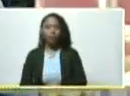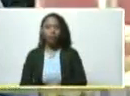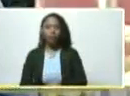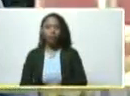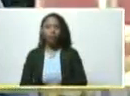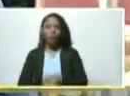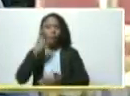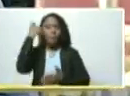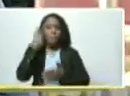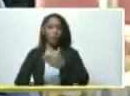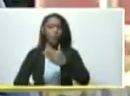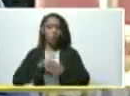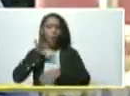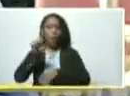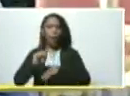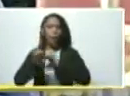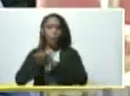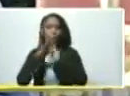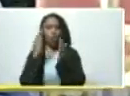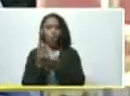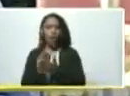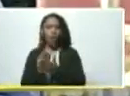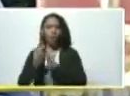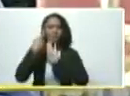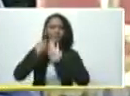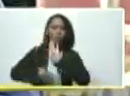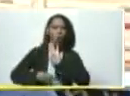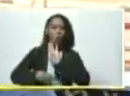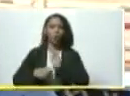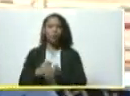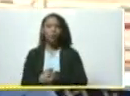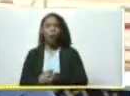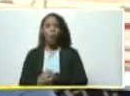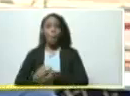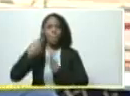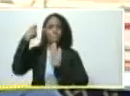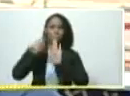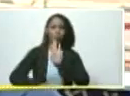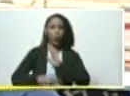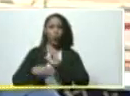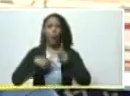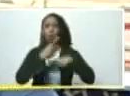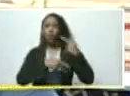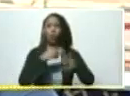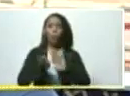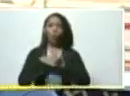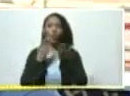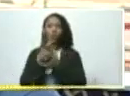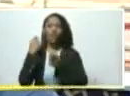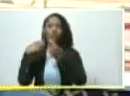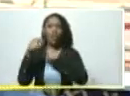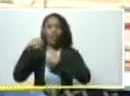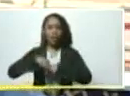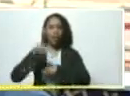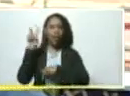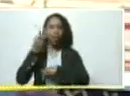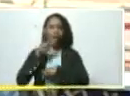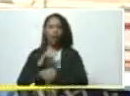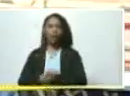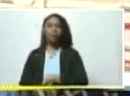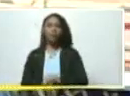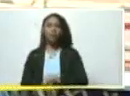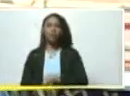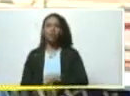Nos prohibieron comprar en el mundo. Le prohibieron a los productores de alimentos en el mundo venderle a Venezuela. ¿Y